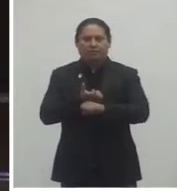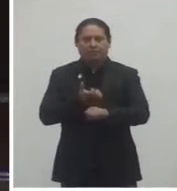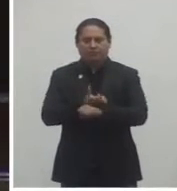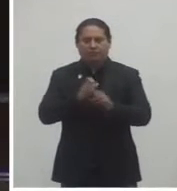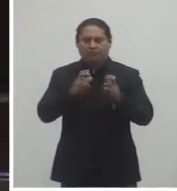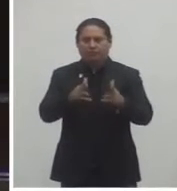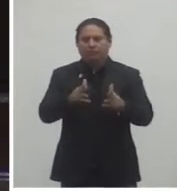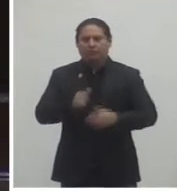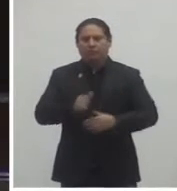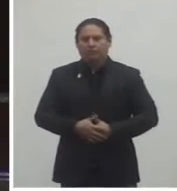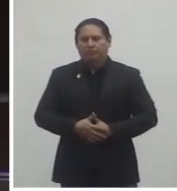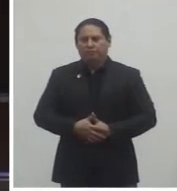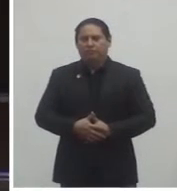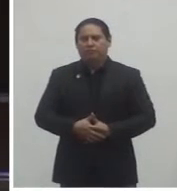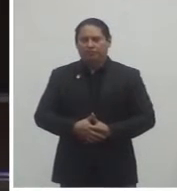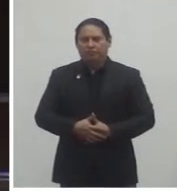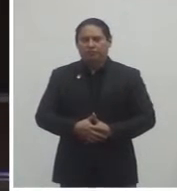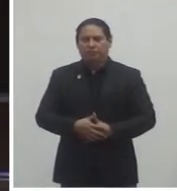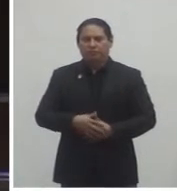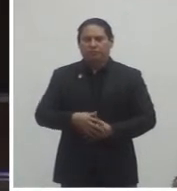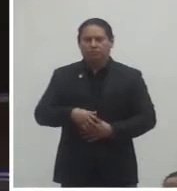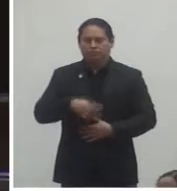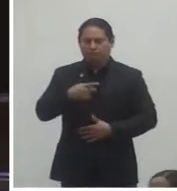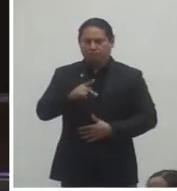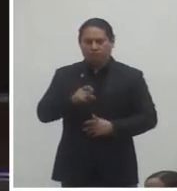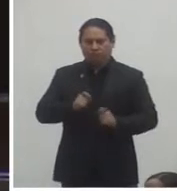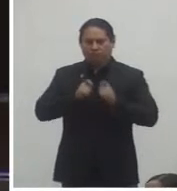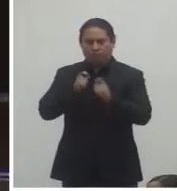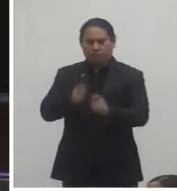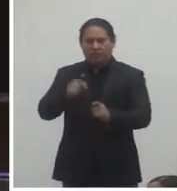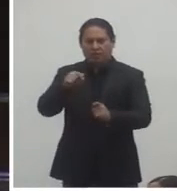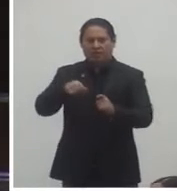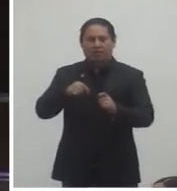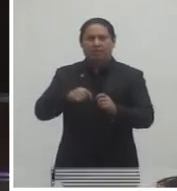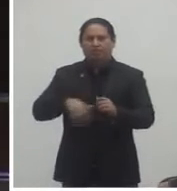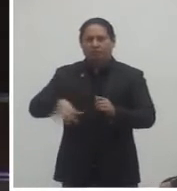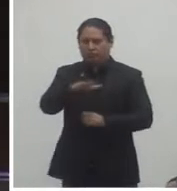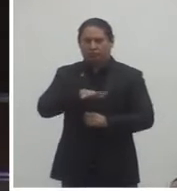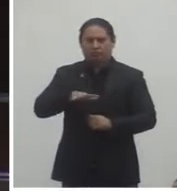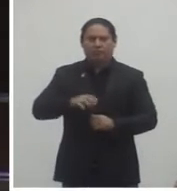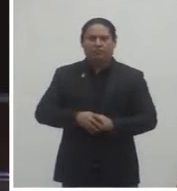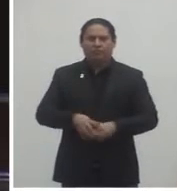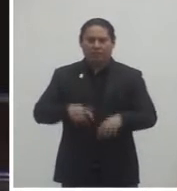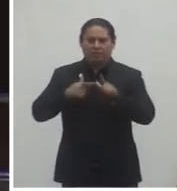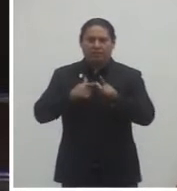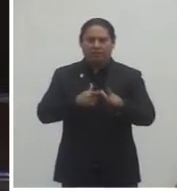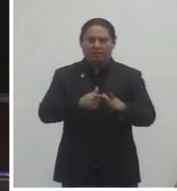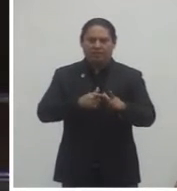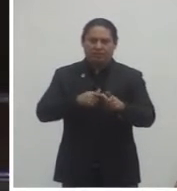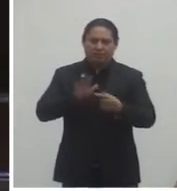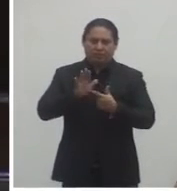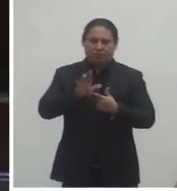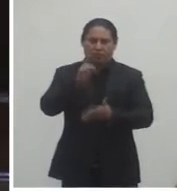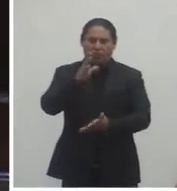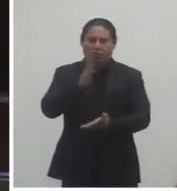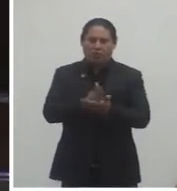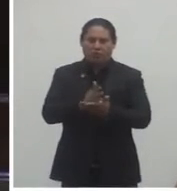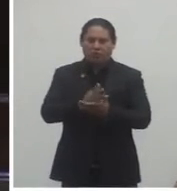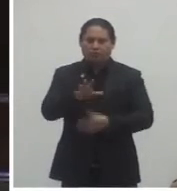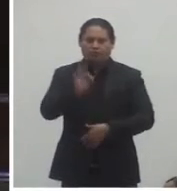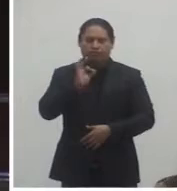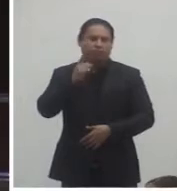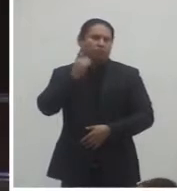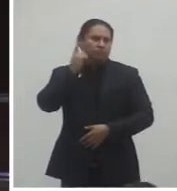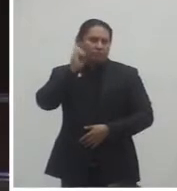Estado de Chiapas, sometemos a la consideración de esta honorable asamblea la siguiente propuesta única. Se propone